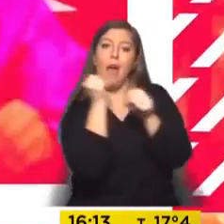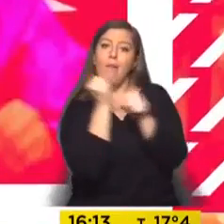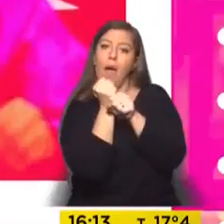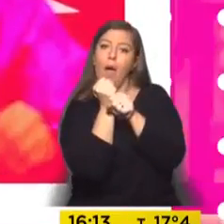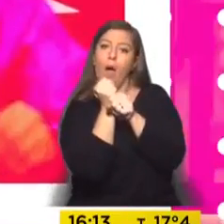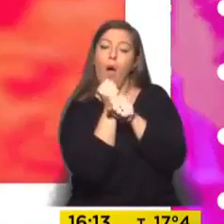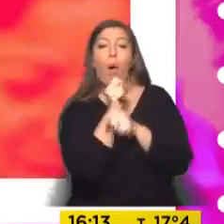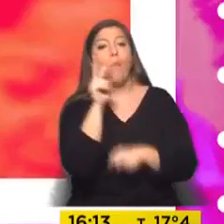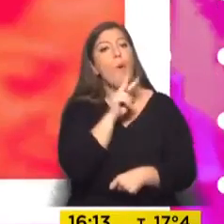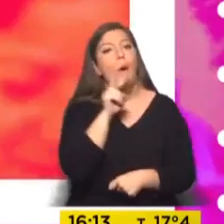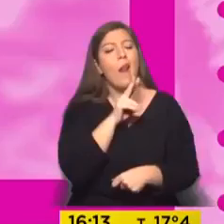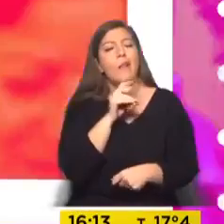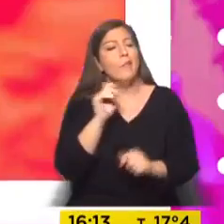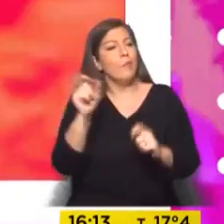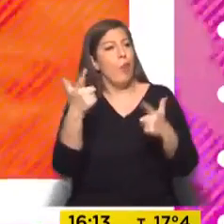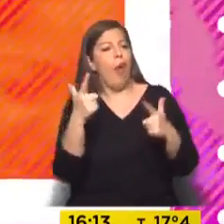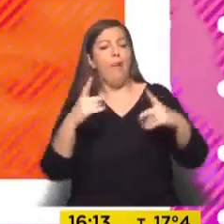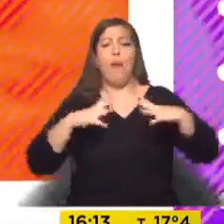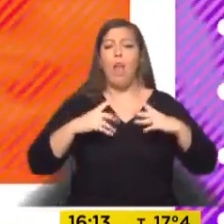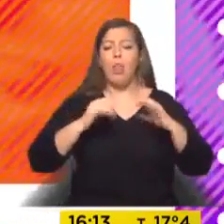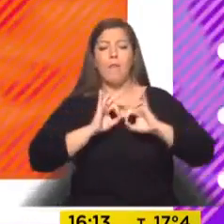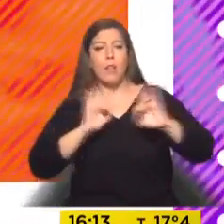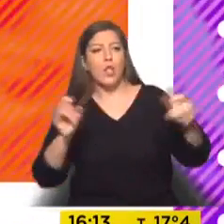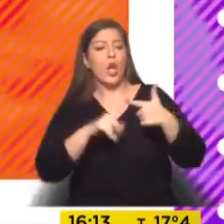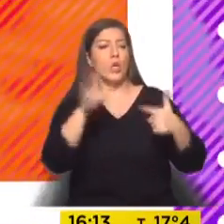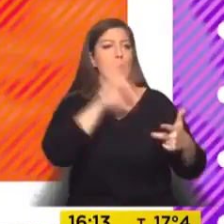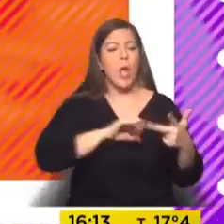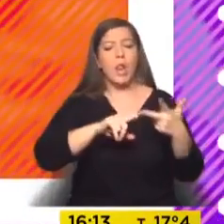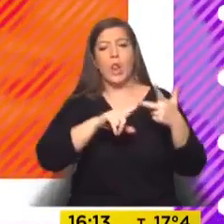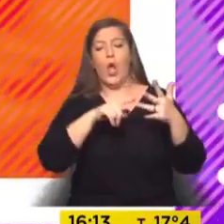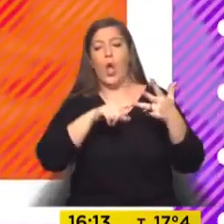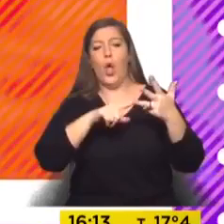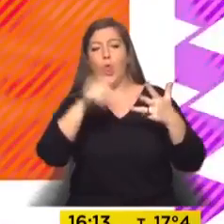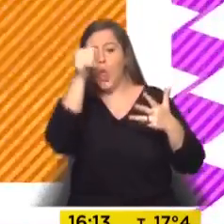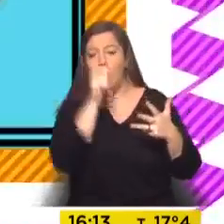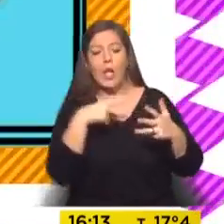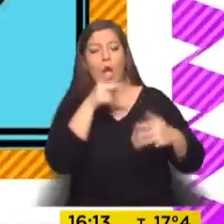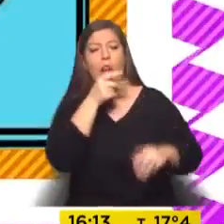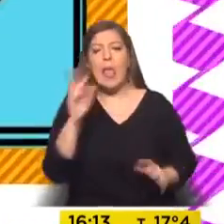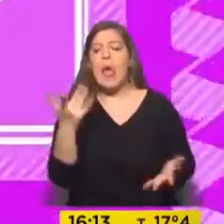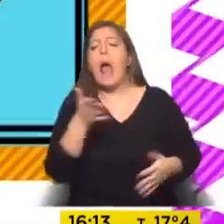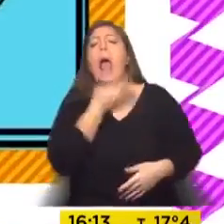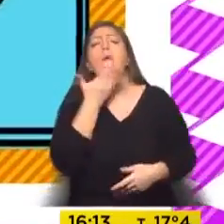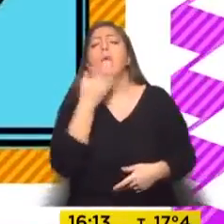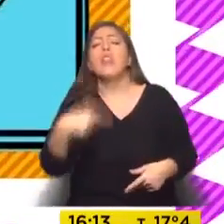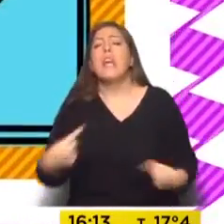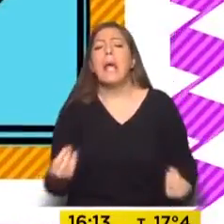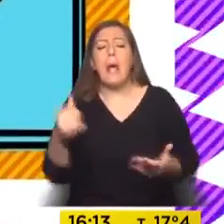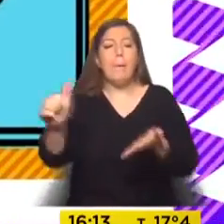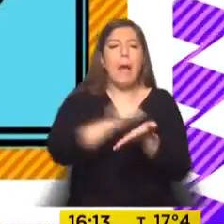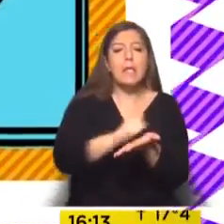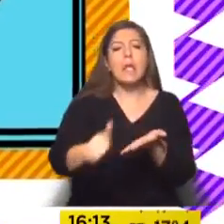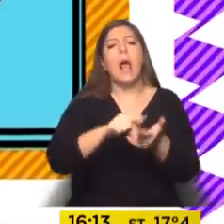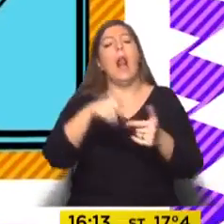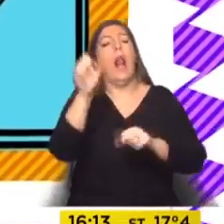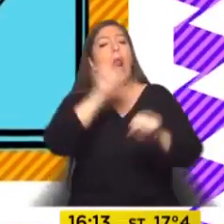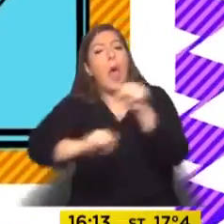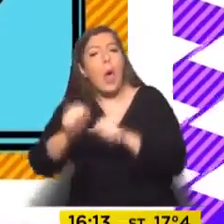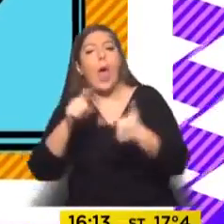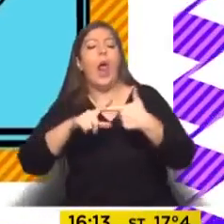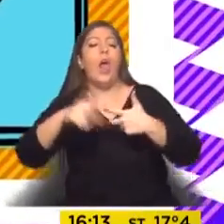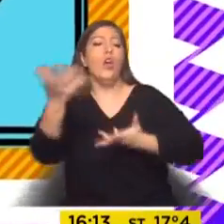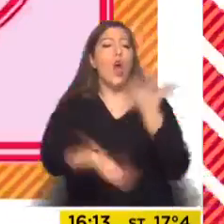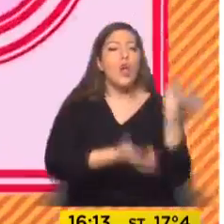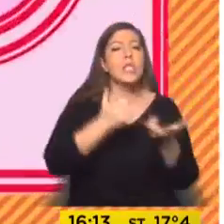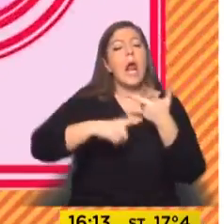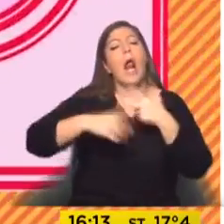tenemos domingo, vacaciones, feriado ni sueldos. ¿De qué hablamos? Planchar, lavar, cocinar, hacer las compras, ayudar a los